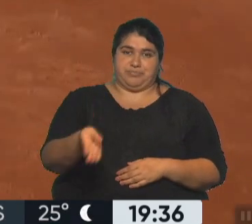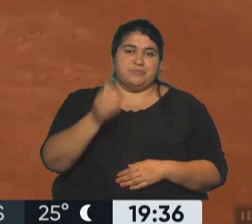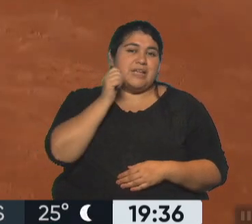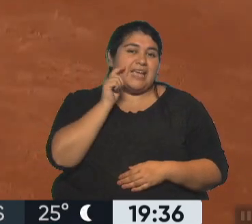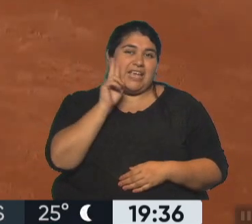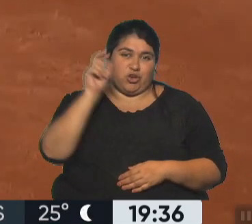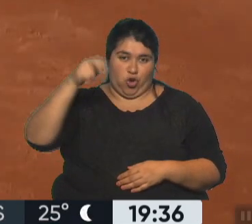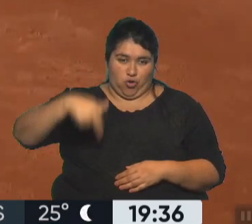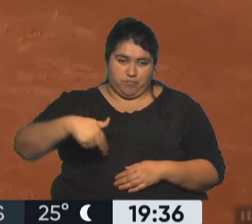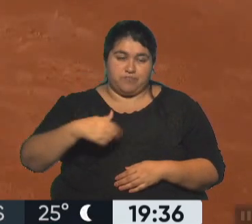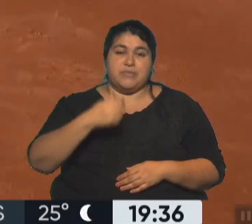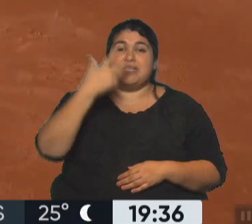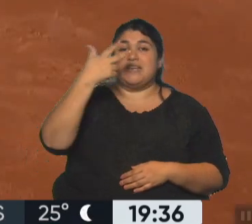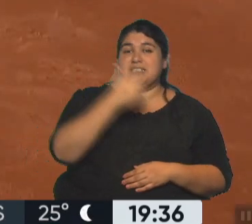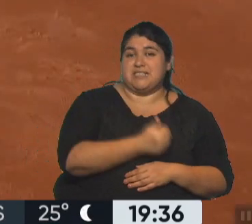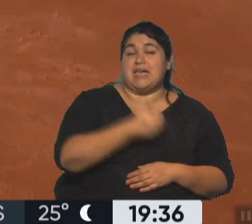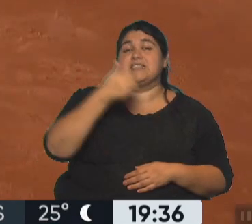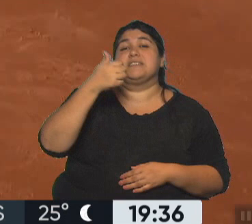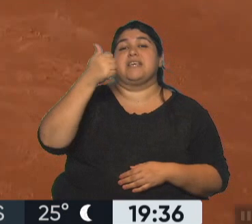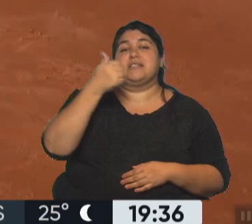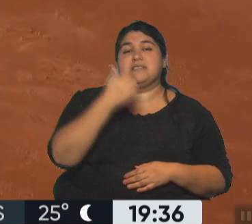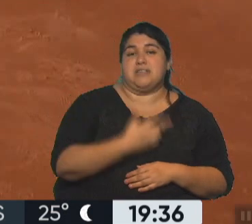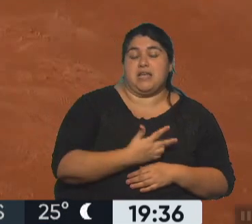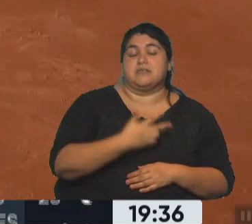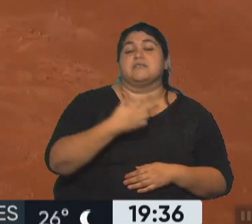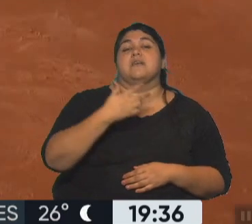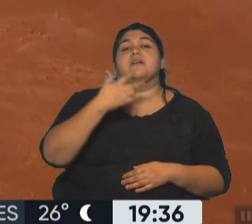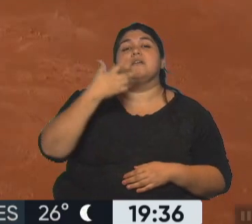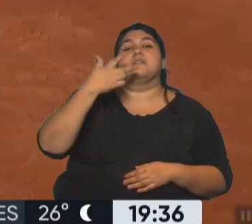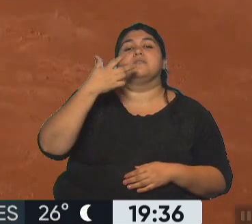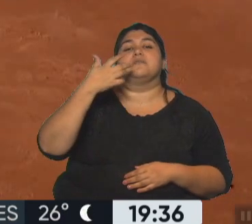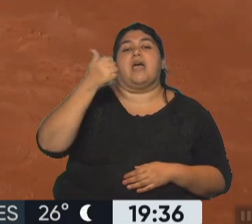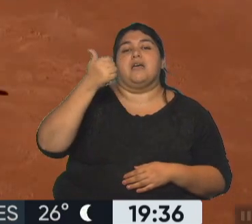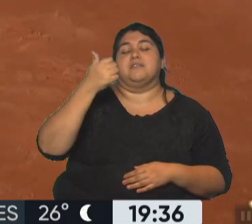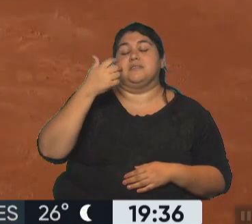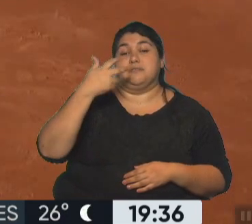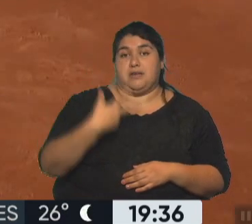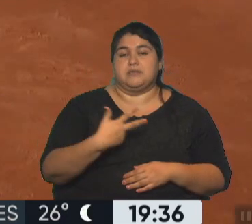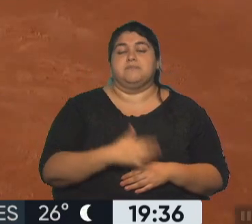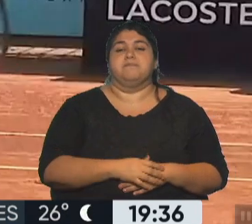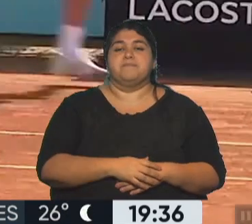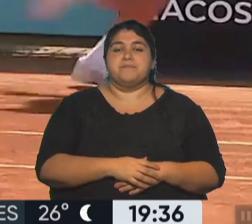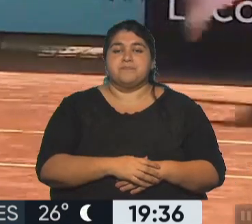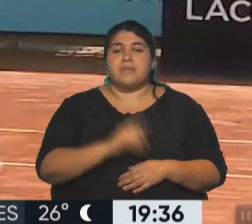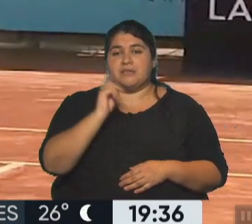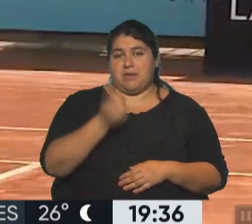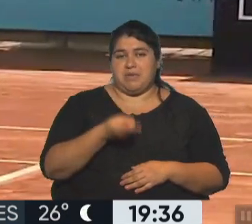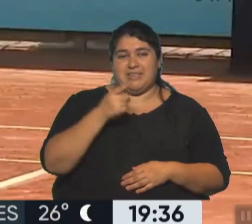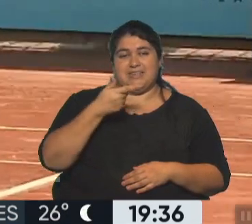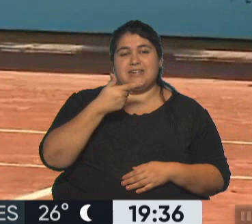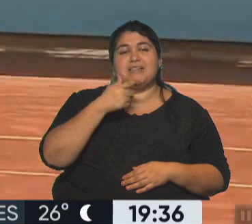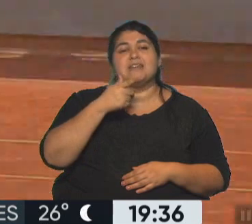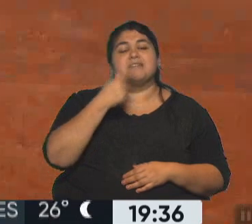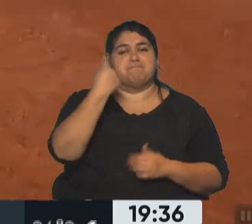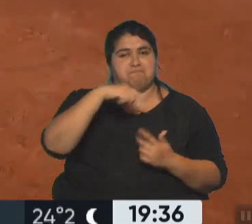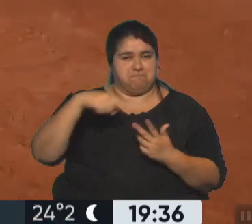Unidos. 3-6, 6-3 y 6-3. En su recorrido, mirá que buena victoria la de Stefanos Tsitsipas,